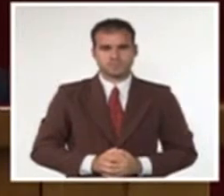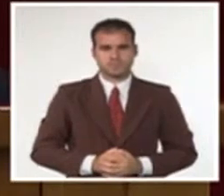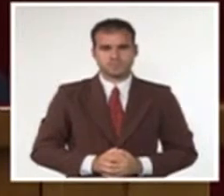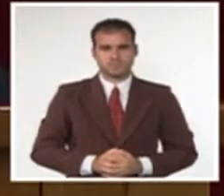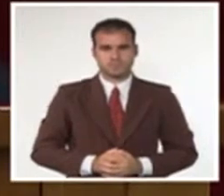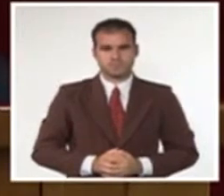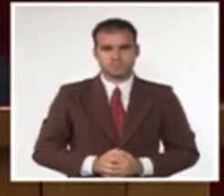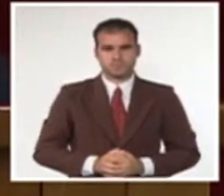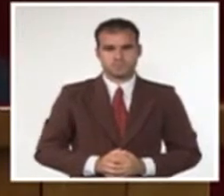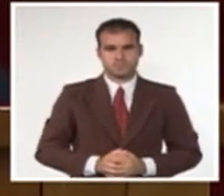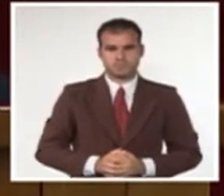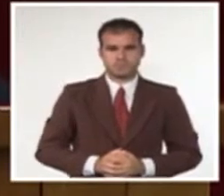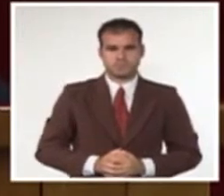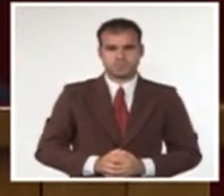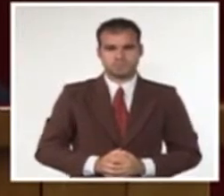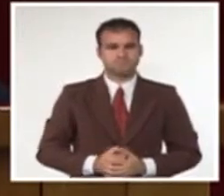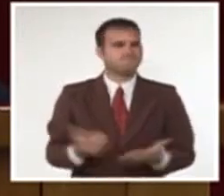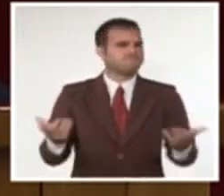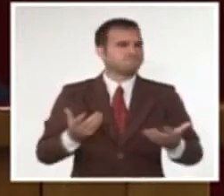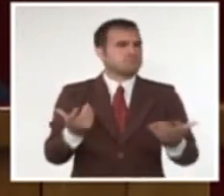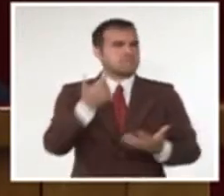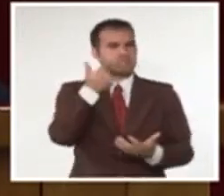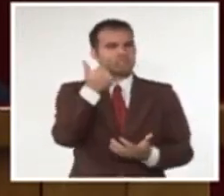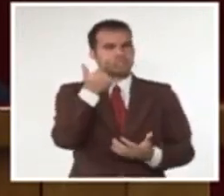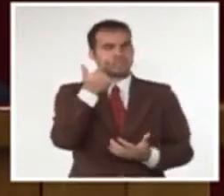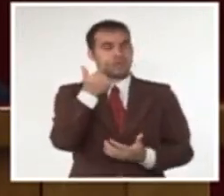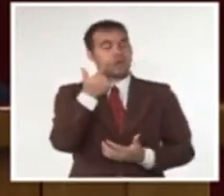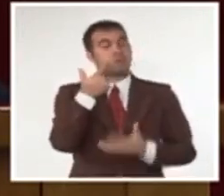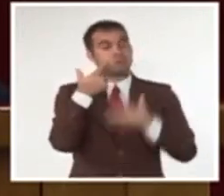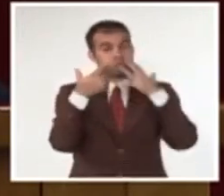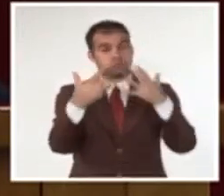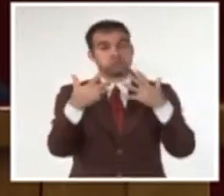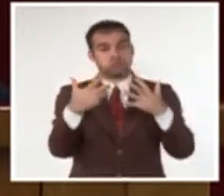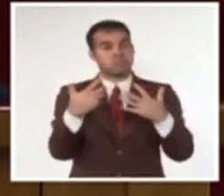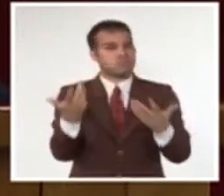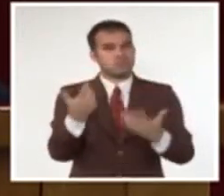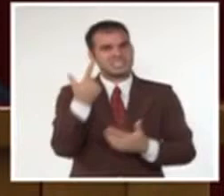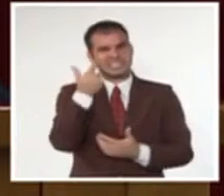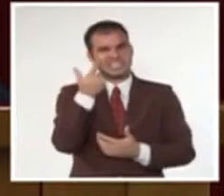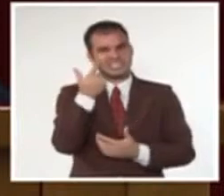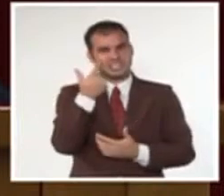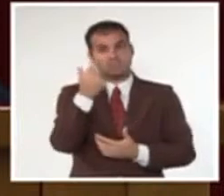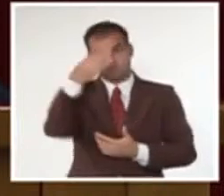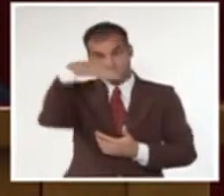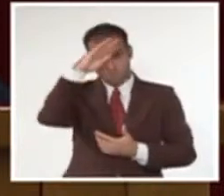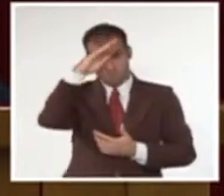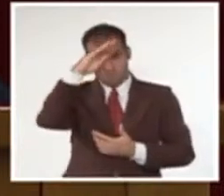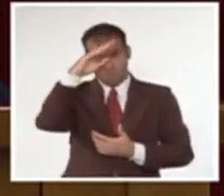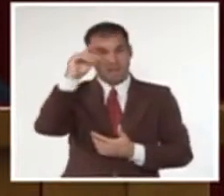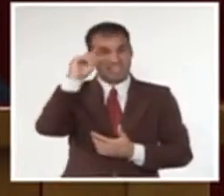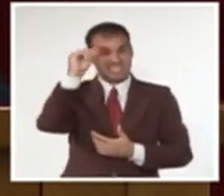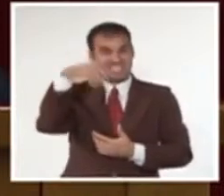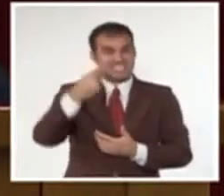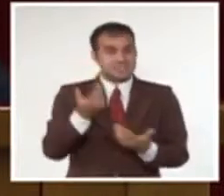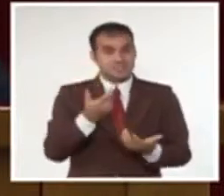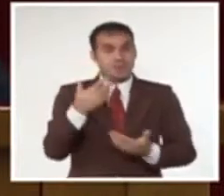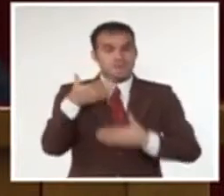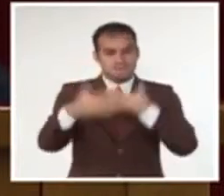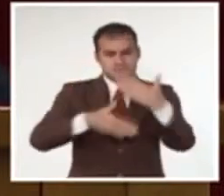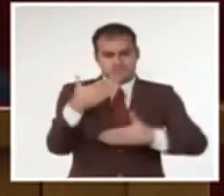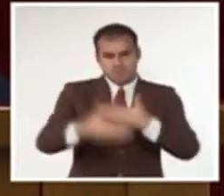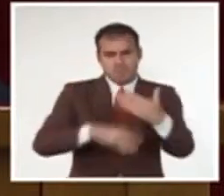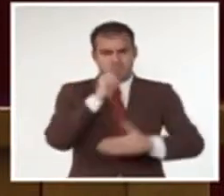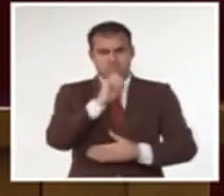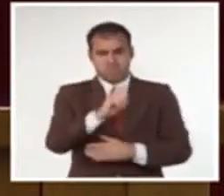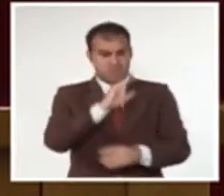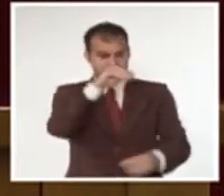de lo vivido, resalta un récord olímpico y mundial, la respuesta que ha dado el país a los numerosos problemas y desafíos